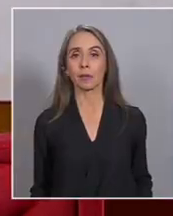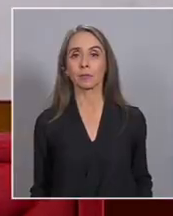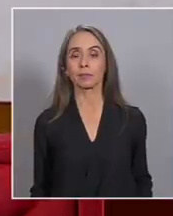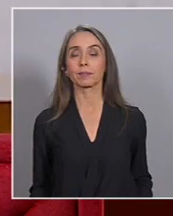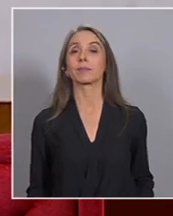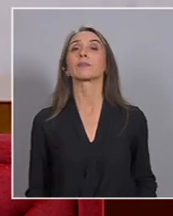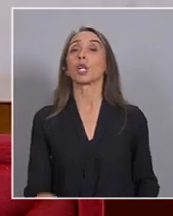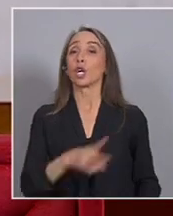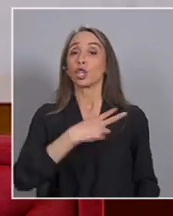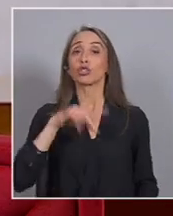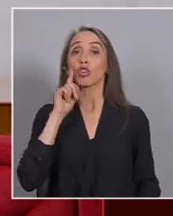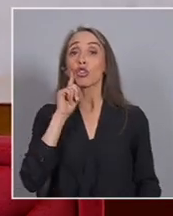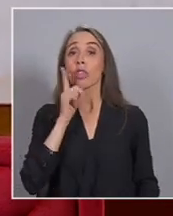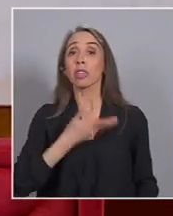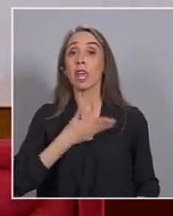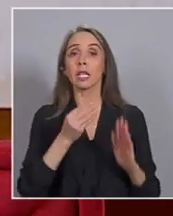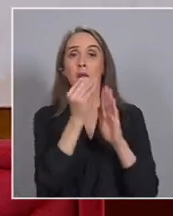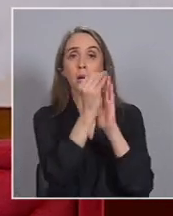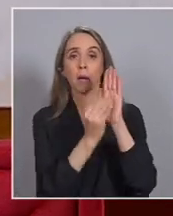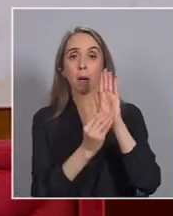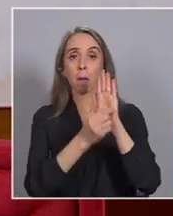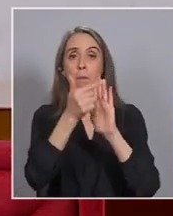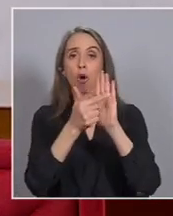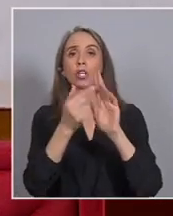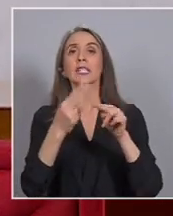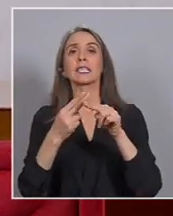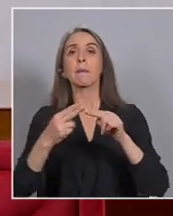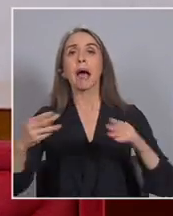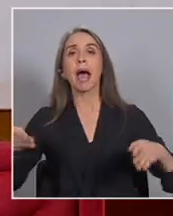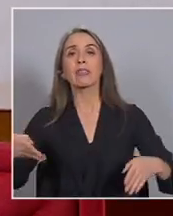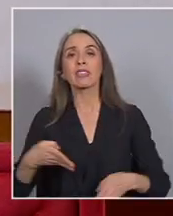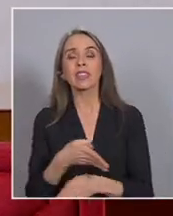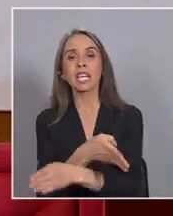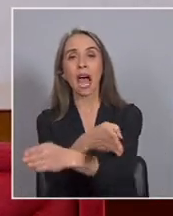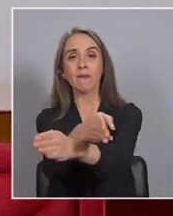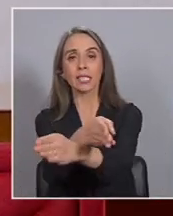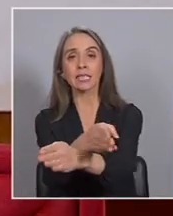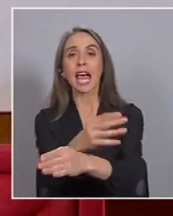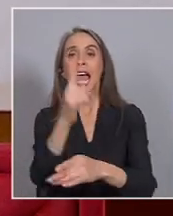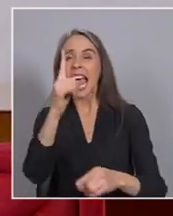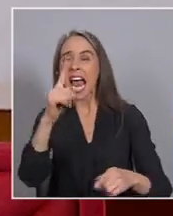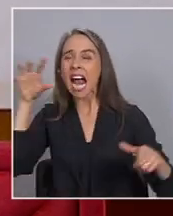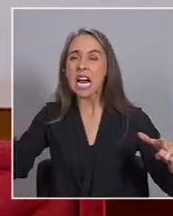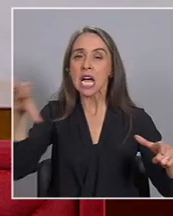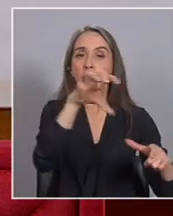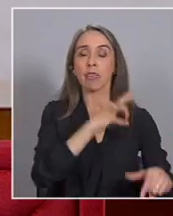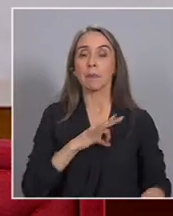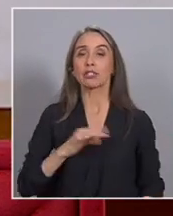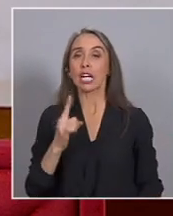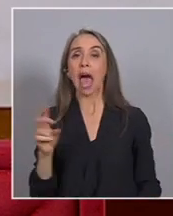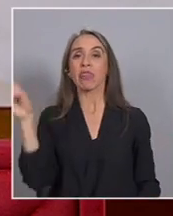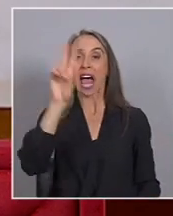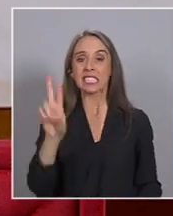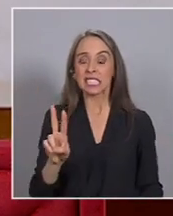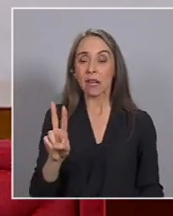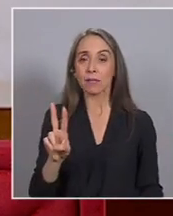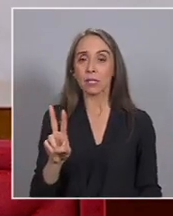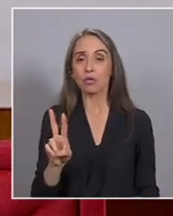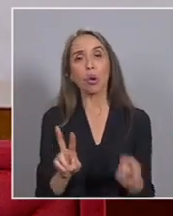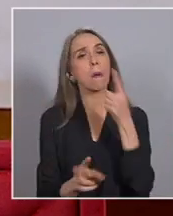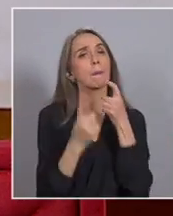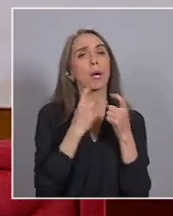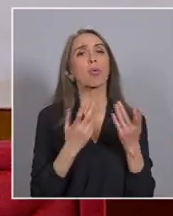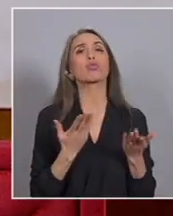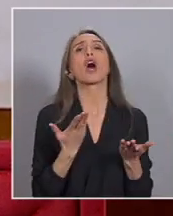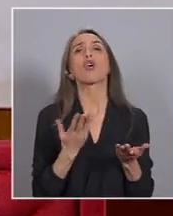Tenemos una política de transversalización. En cada ministerio, en cada servicio, nos preguntamos cómo